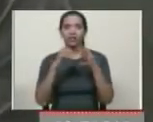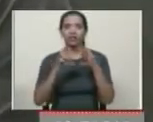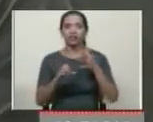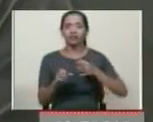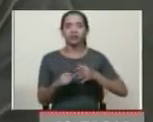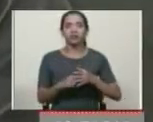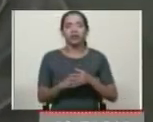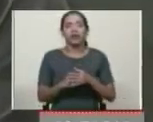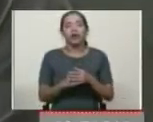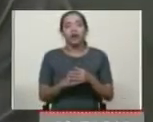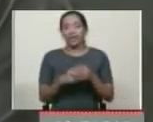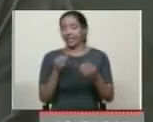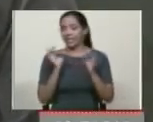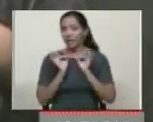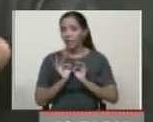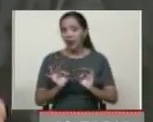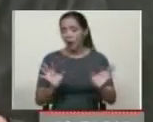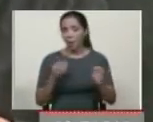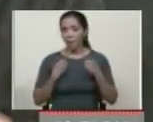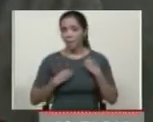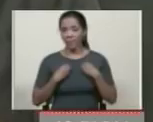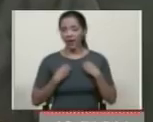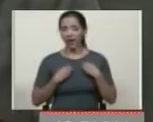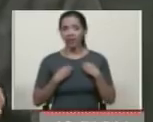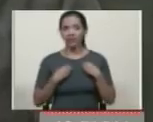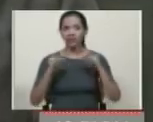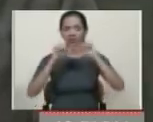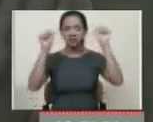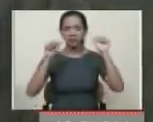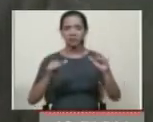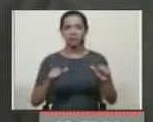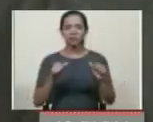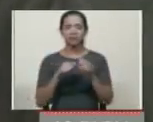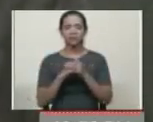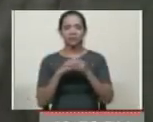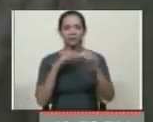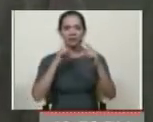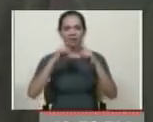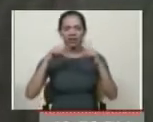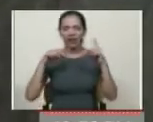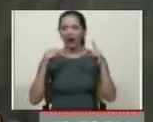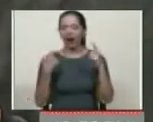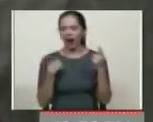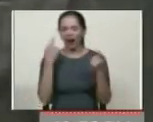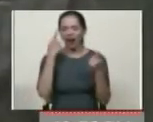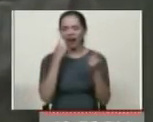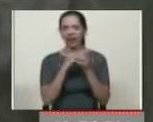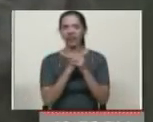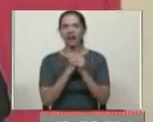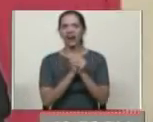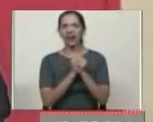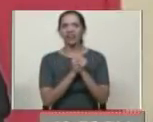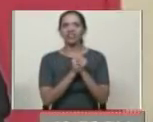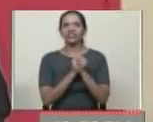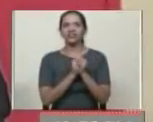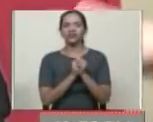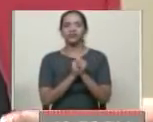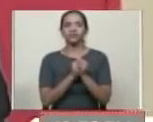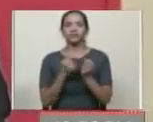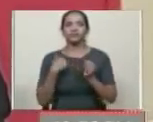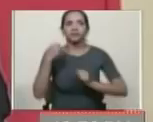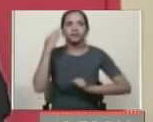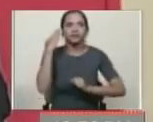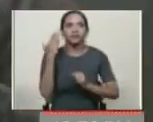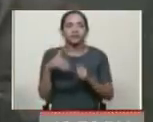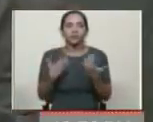tumban el sistema eléctrico otra vez, los comunicadores digitales tienen que saber cuáles son los puntos de la ciudad de donde pueden transmitir. Tienen que saber cuáles son